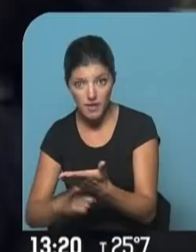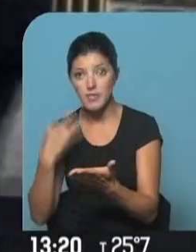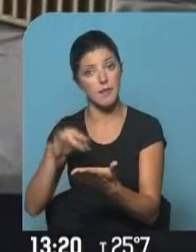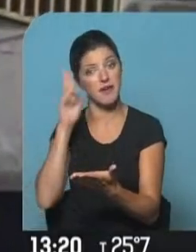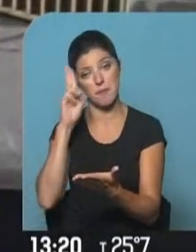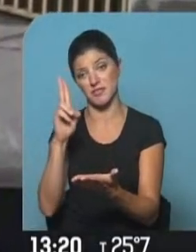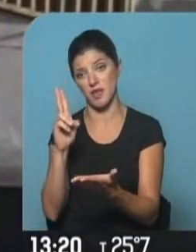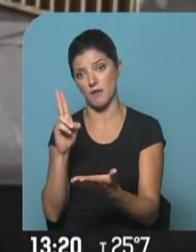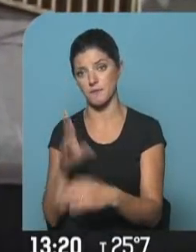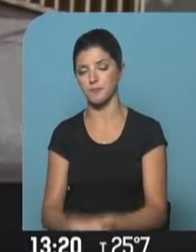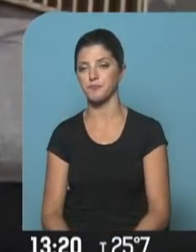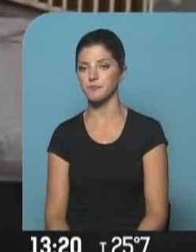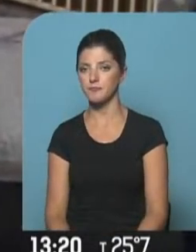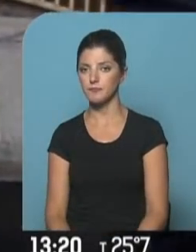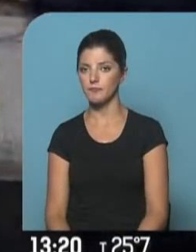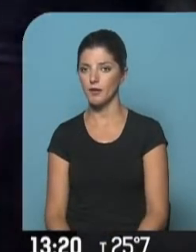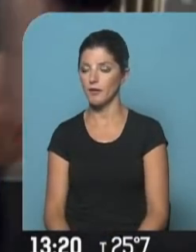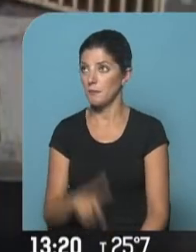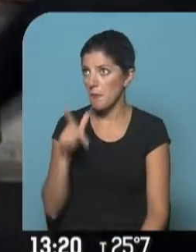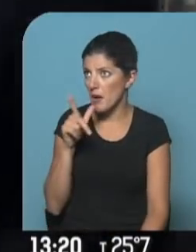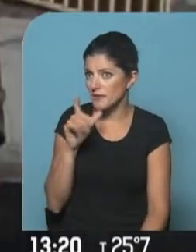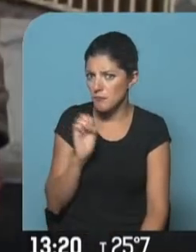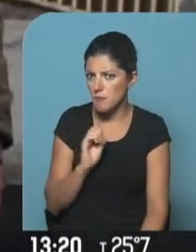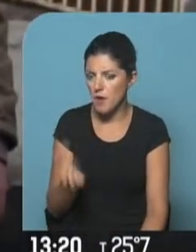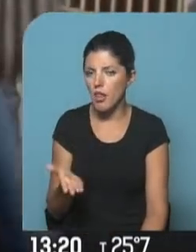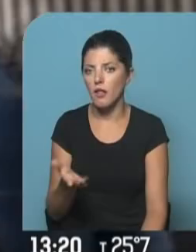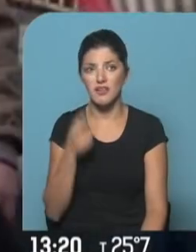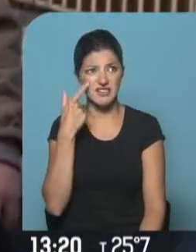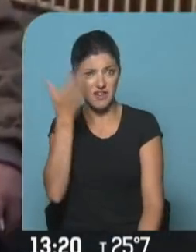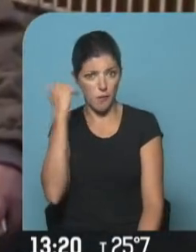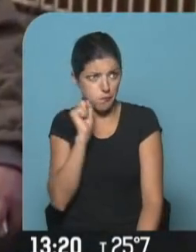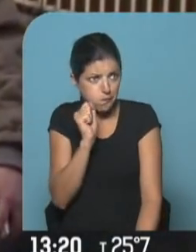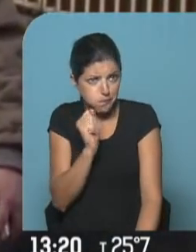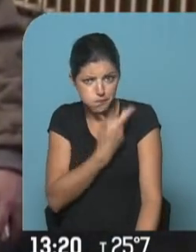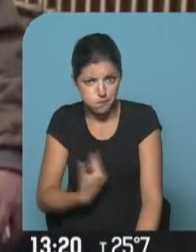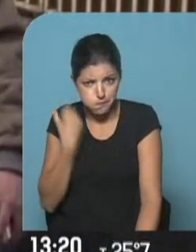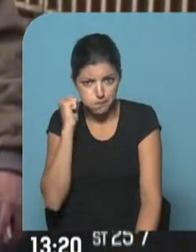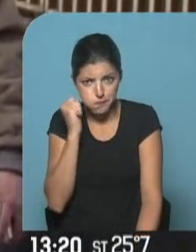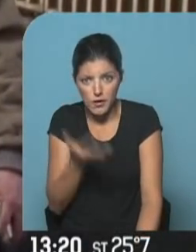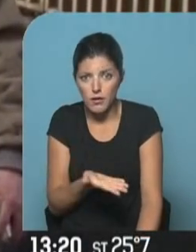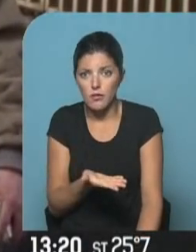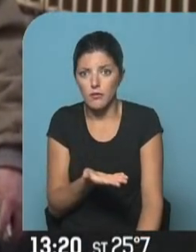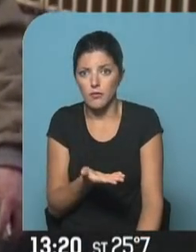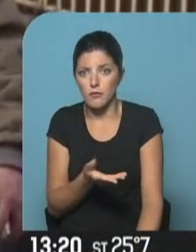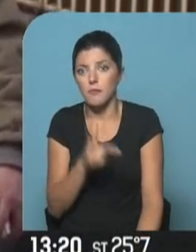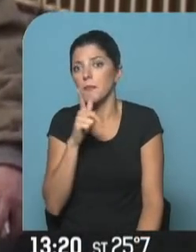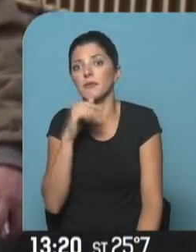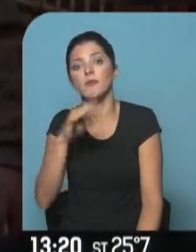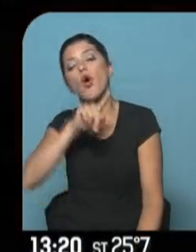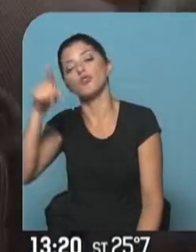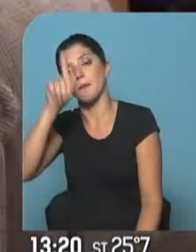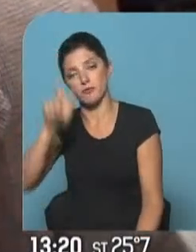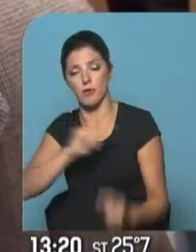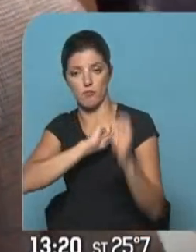No me parece muy bien porque él ya ha sido presidente, entonces yo creo que debería postular a otra